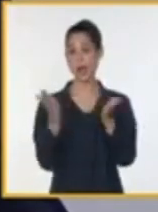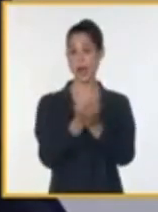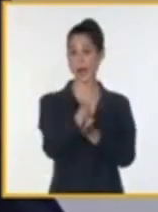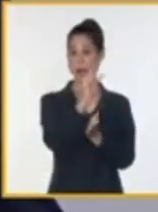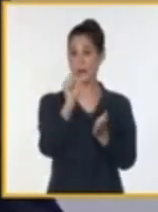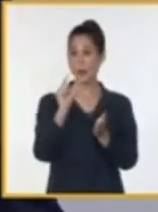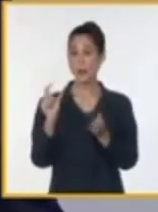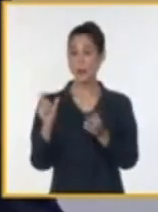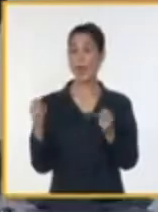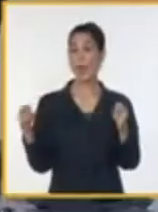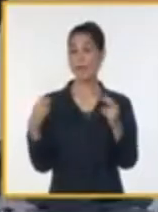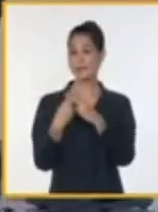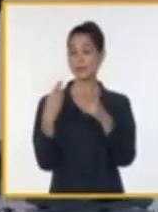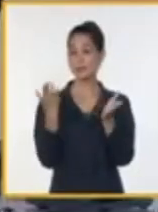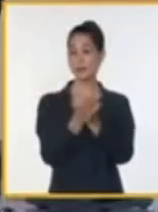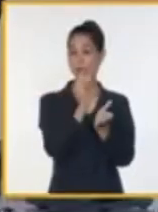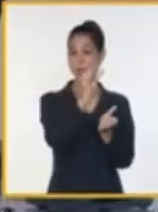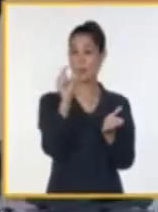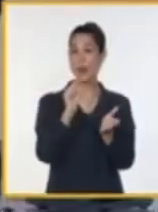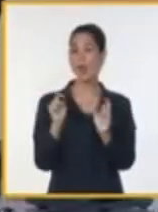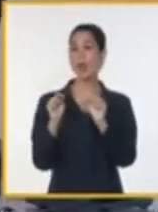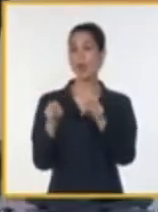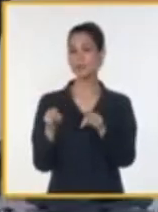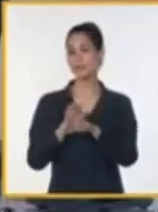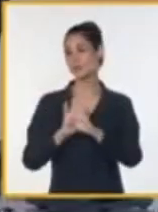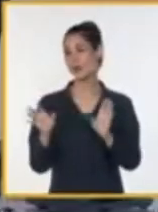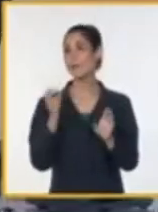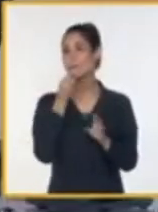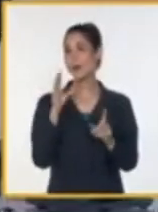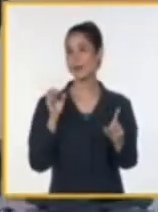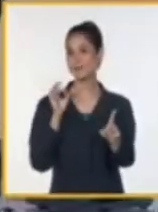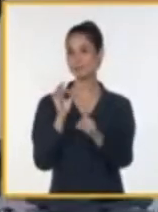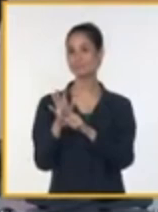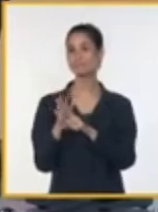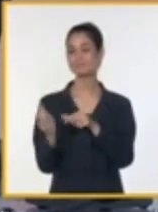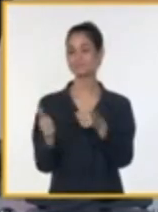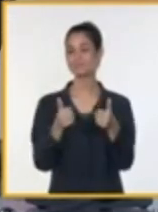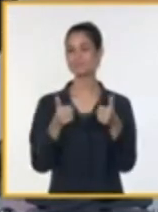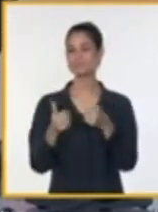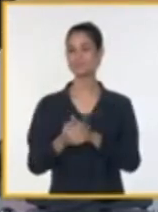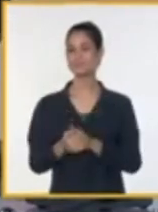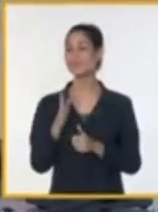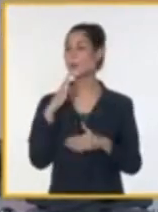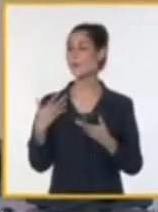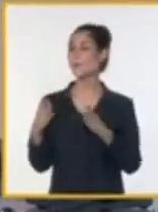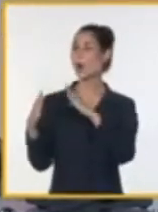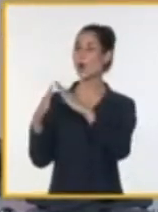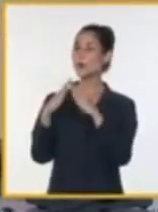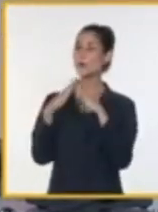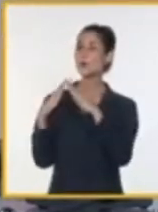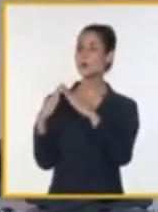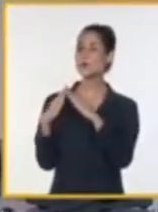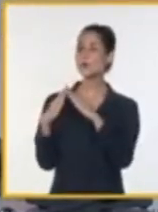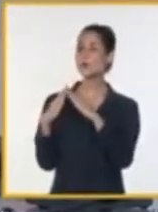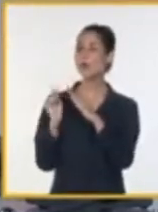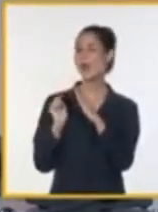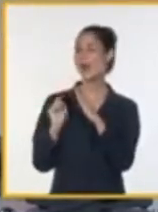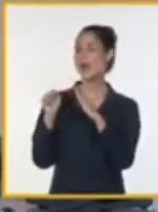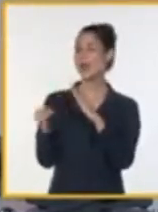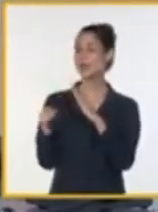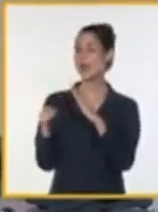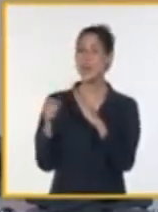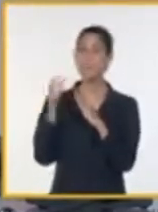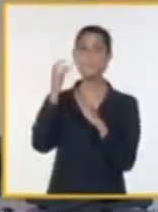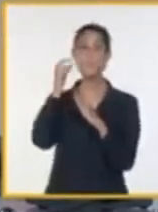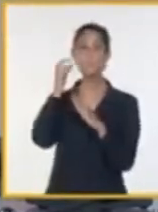vi que lo llevaron incluso hasta las comunidades porque vio el presidente de ler por una comunidad con una de las muchachas que está en los juegos escolares y que en